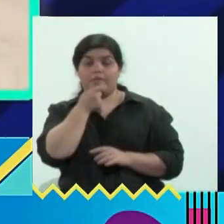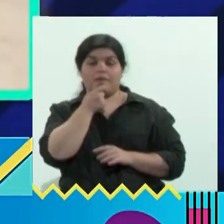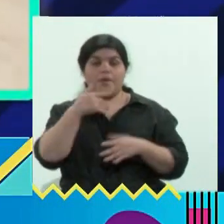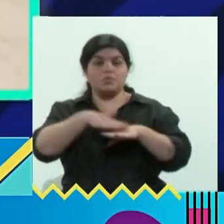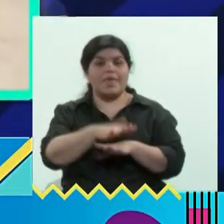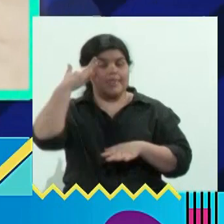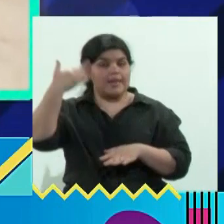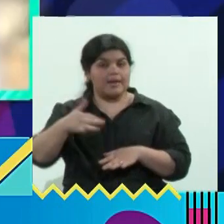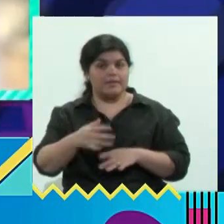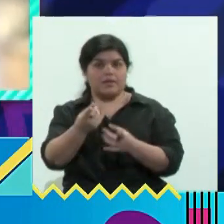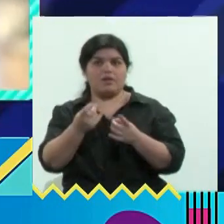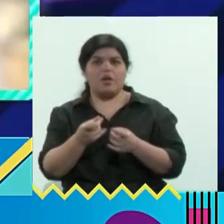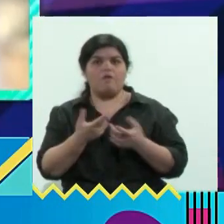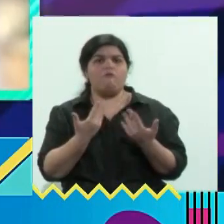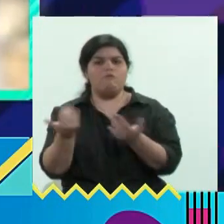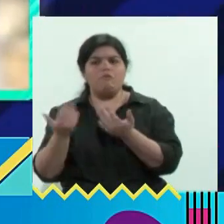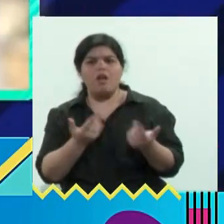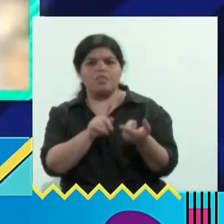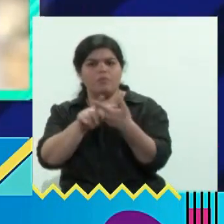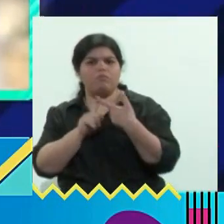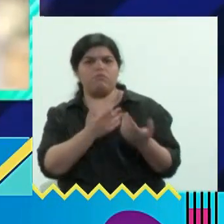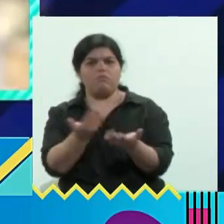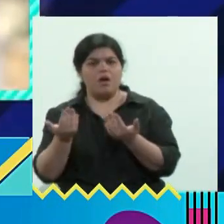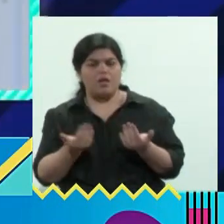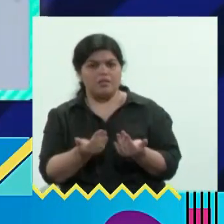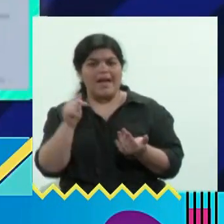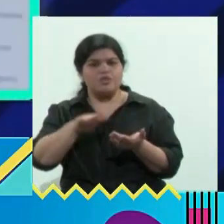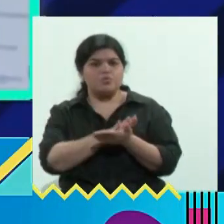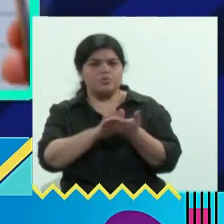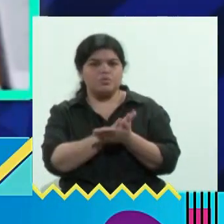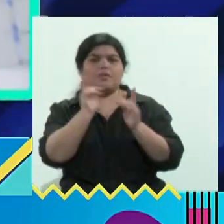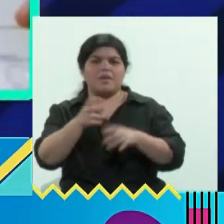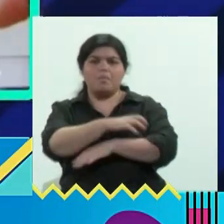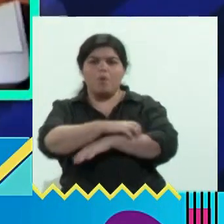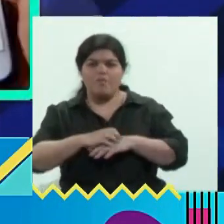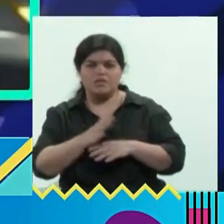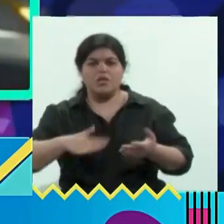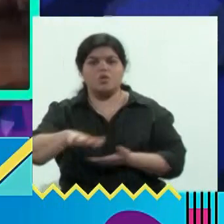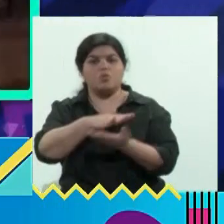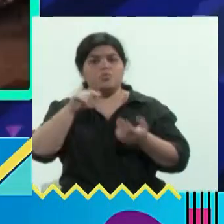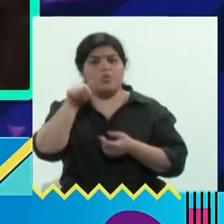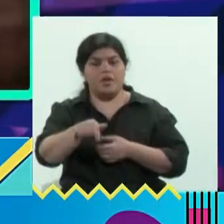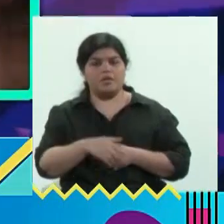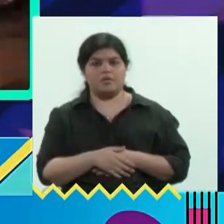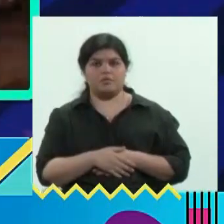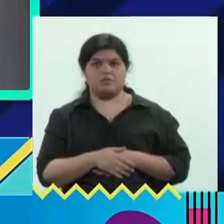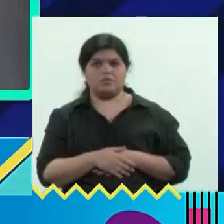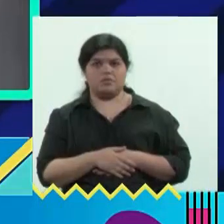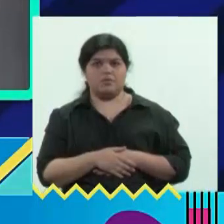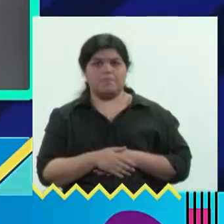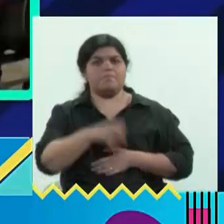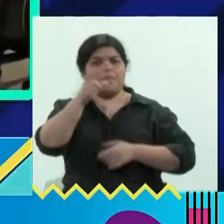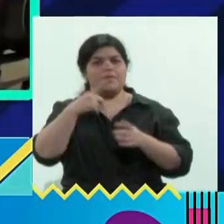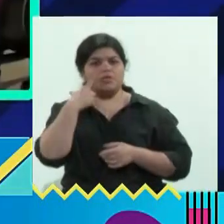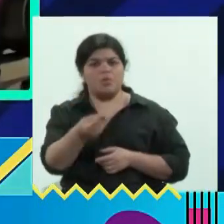la falta de cohesión social, la falta de la pobreza en la ciudad, la no igualdad de los ciudadanos